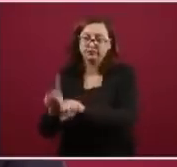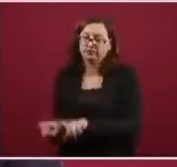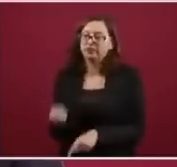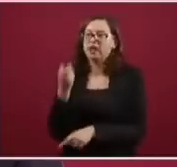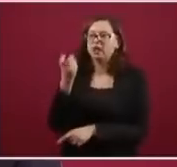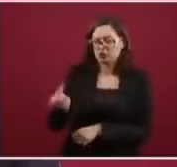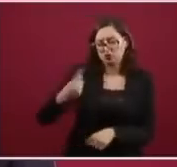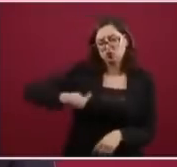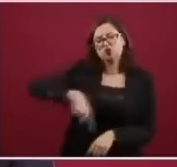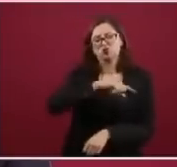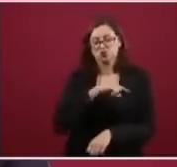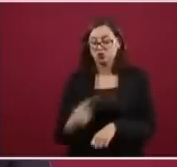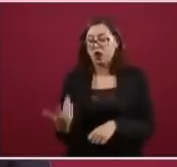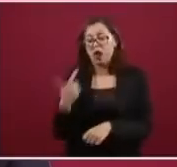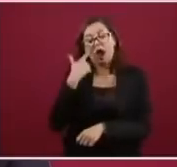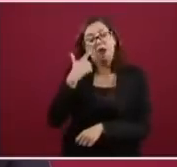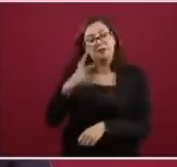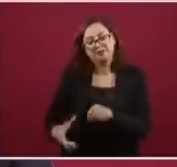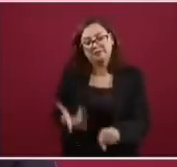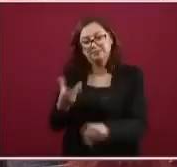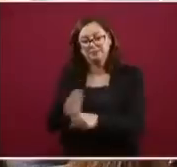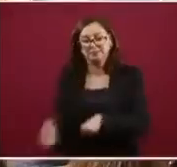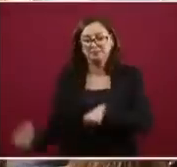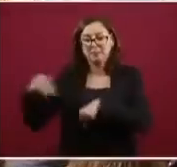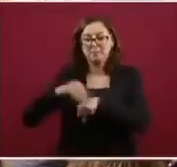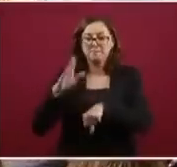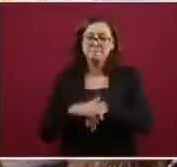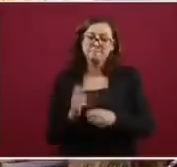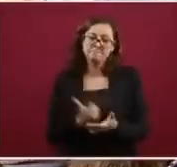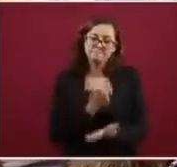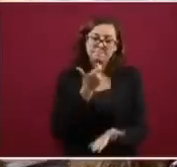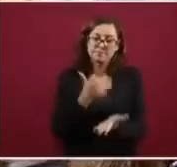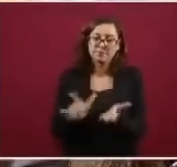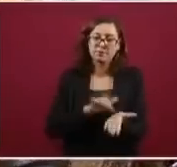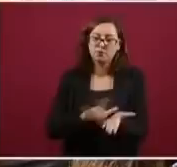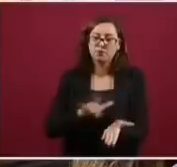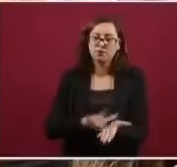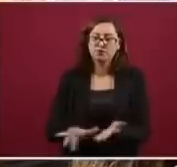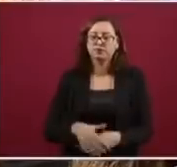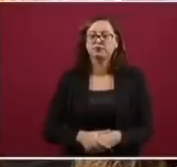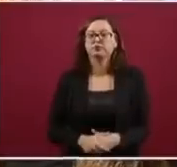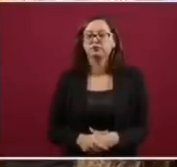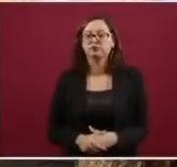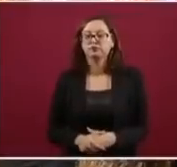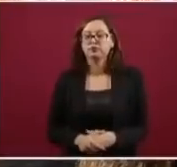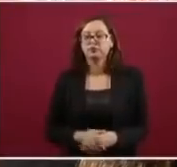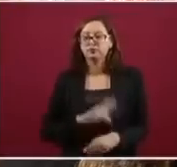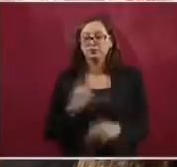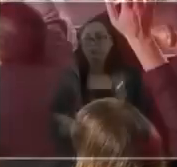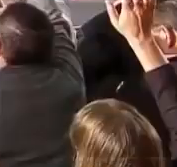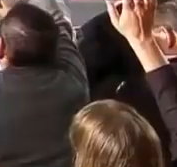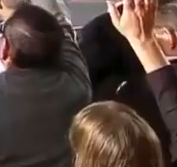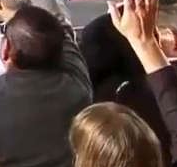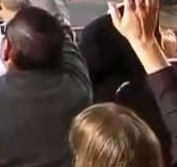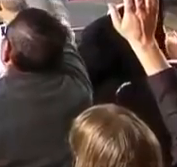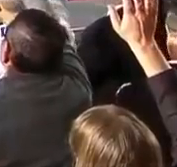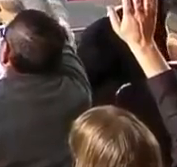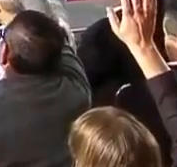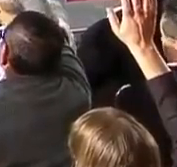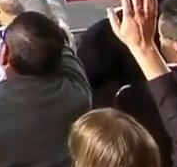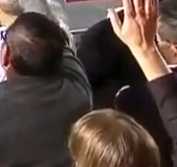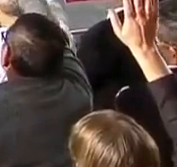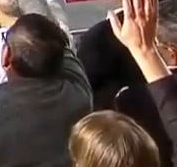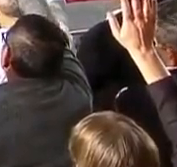supuesto nosotros vamos a ver cómo las metemos en el presupuesto hacemos un par de preguntas más y creo